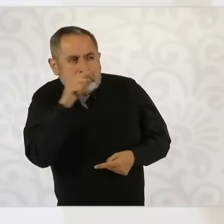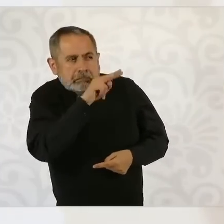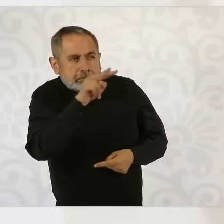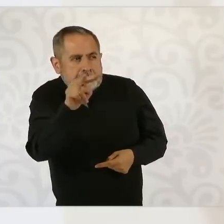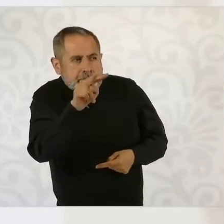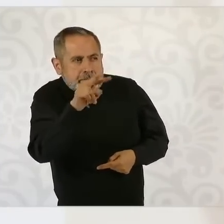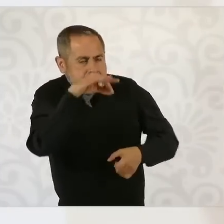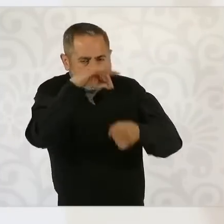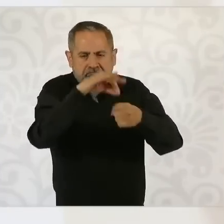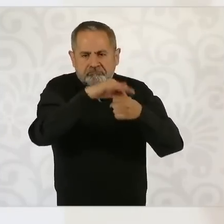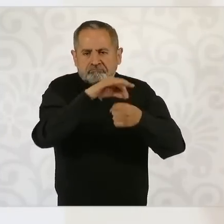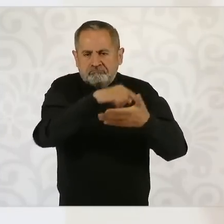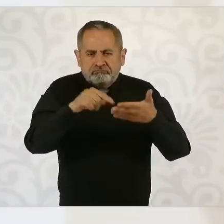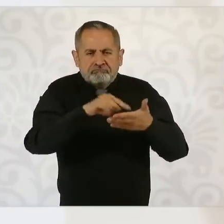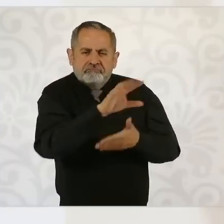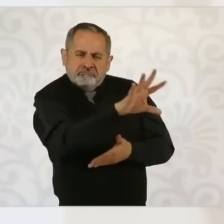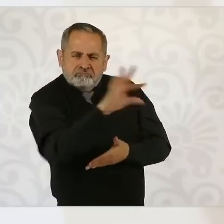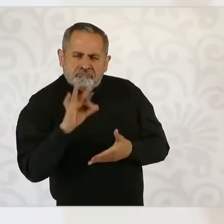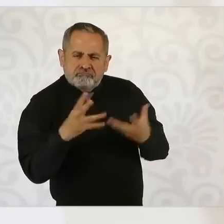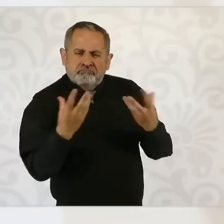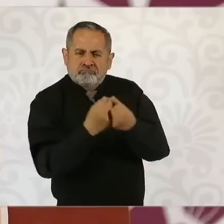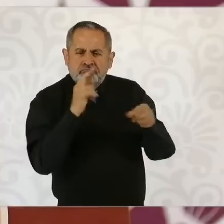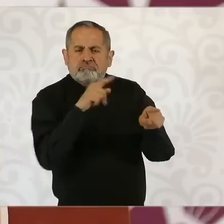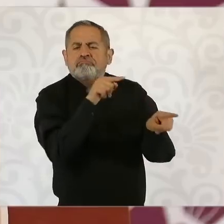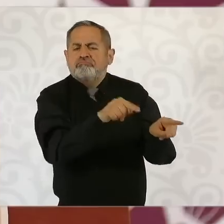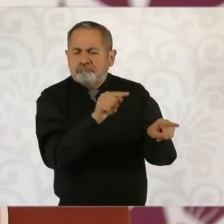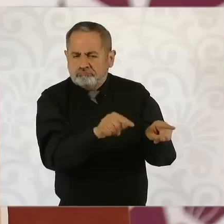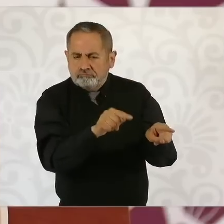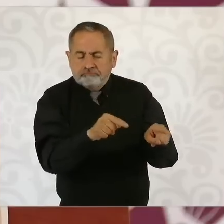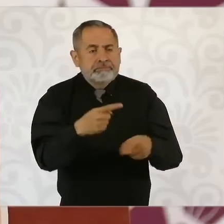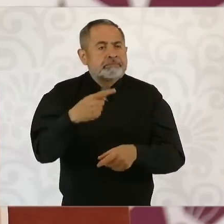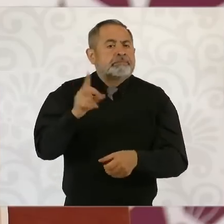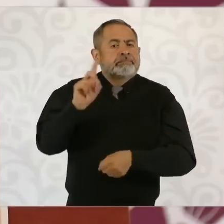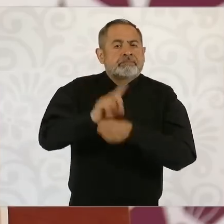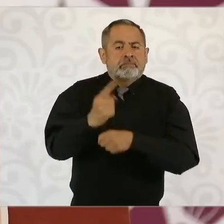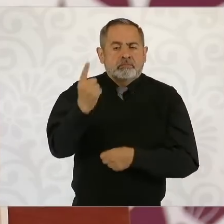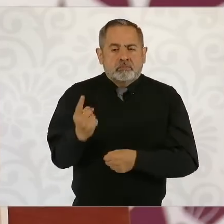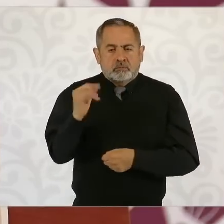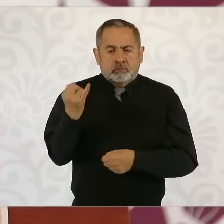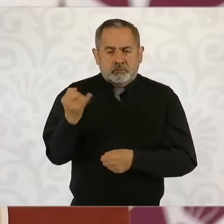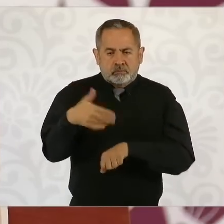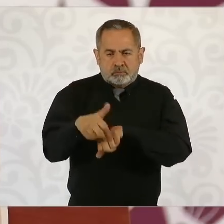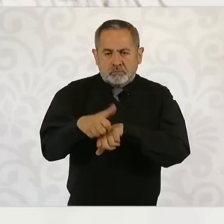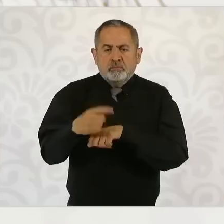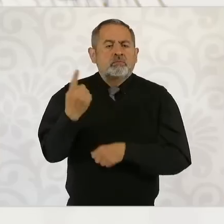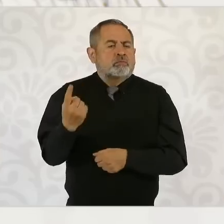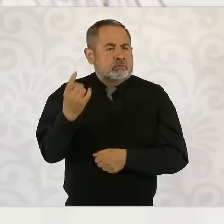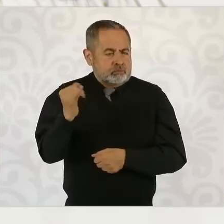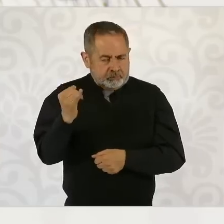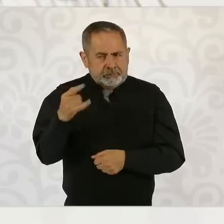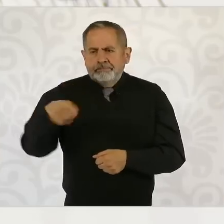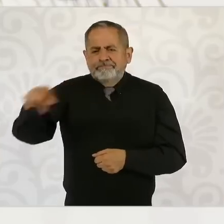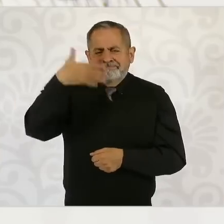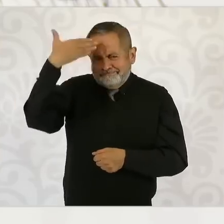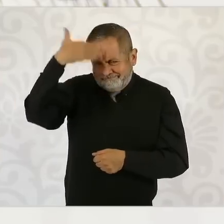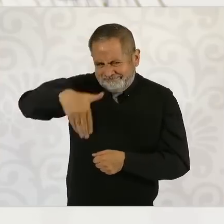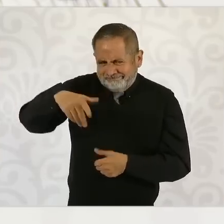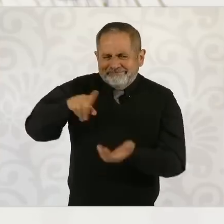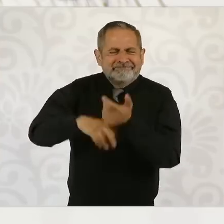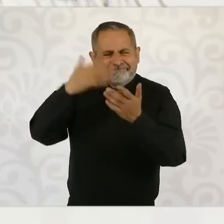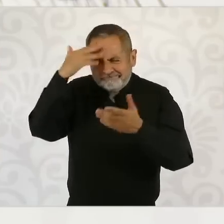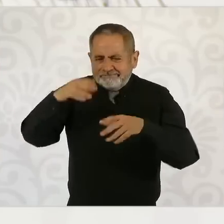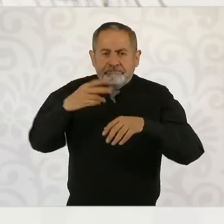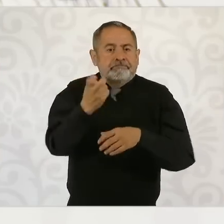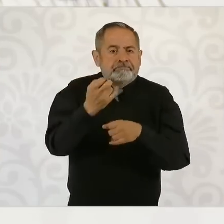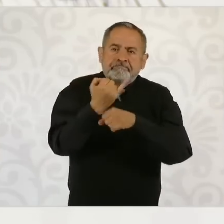Va a ser una gran elección, la del 1 de junio, muy buena. Y la gente sabe, para eso se